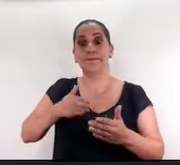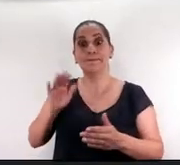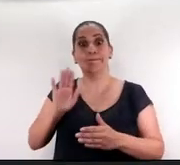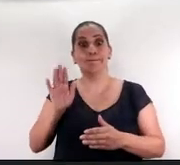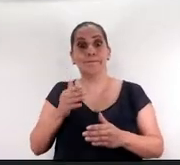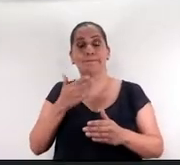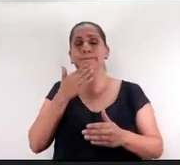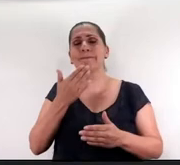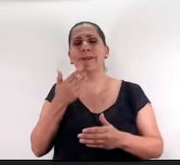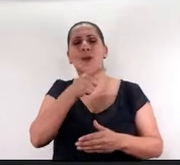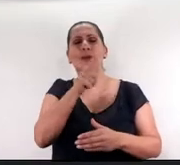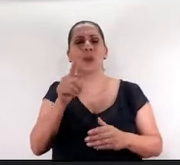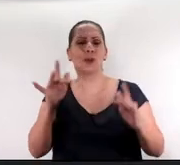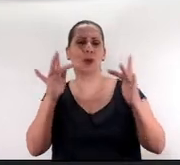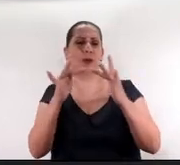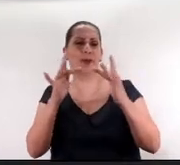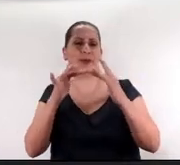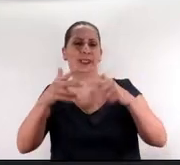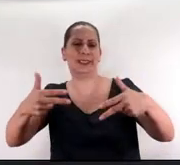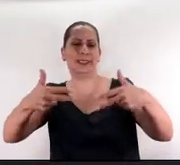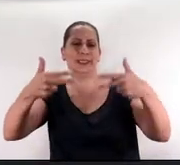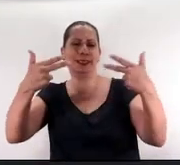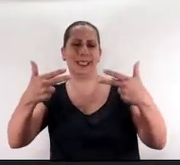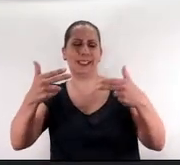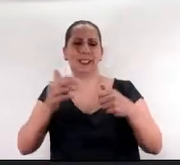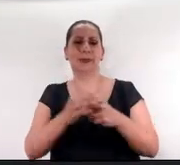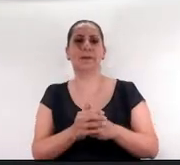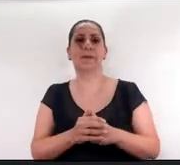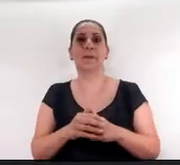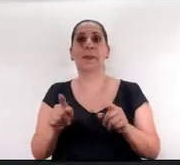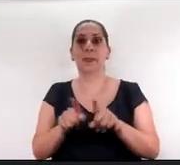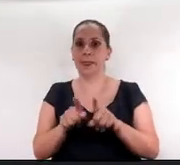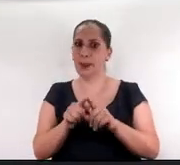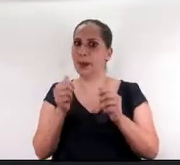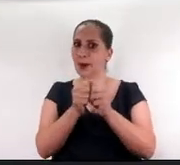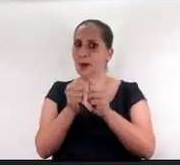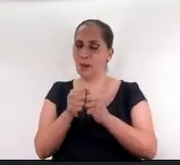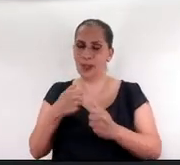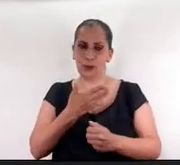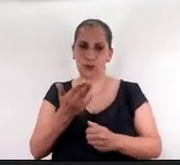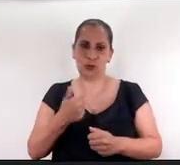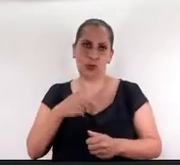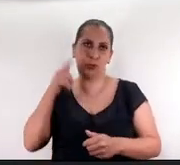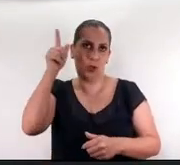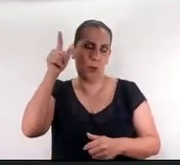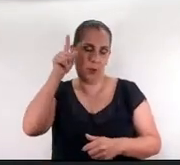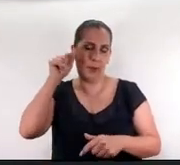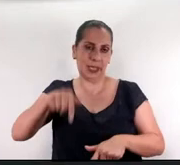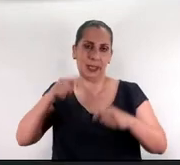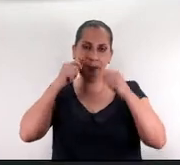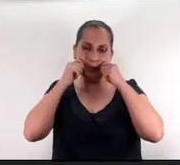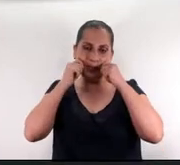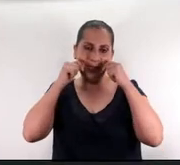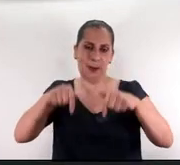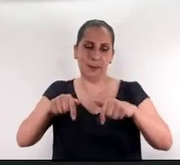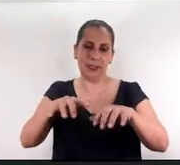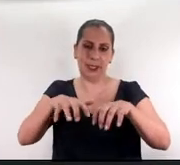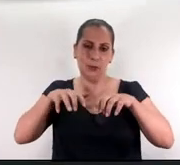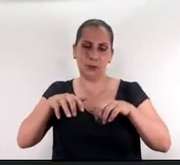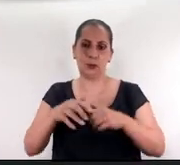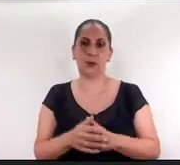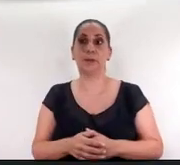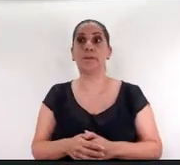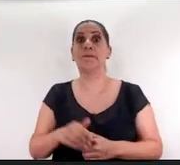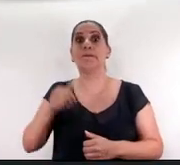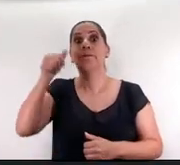su sintonía en cuanto a la parte digital que también nos estuvieron acompañando y obviamente a los que están aquí presencialmente en el auditorio. Nada